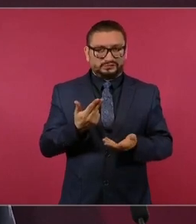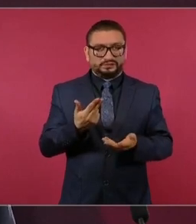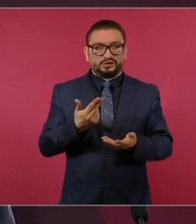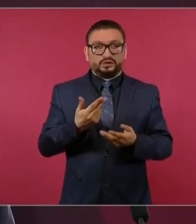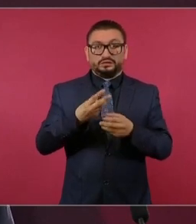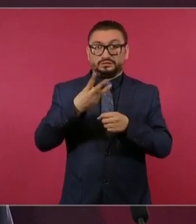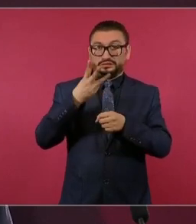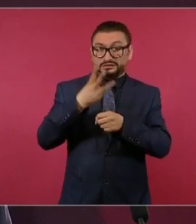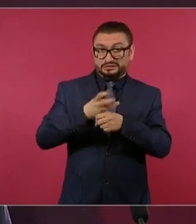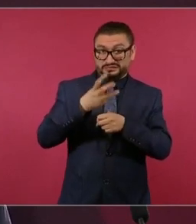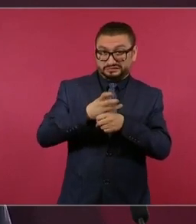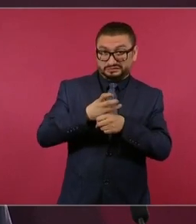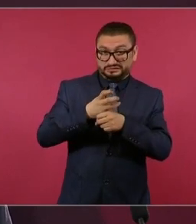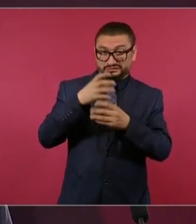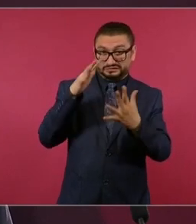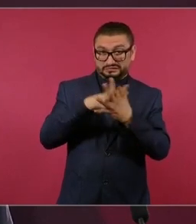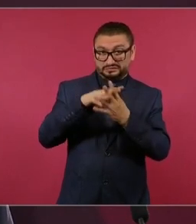tercera guerra mundial.